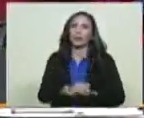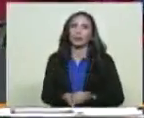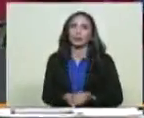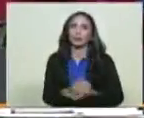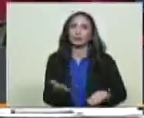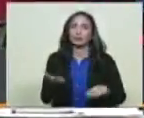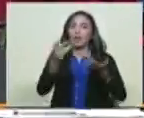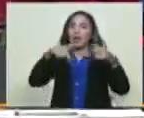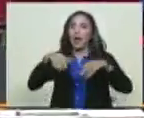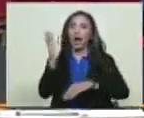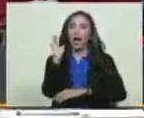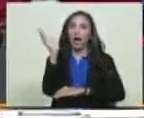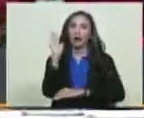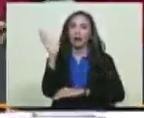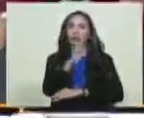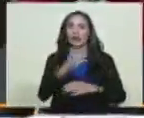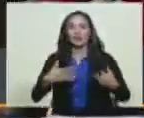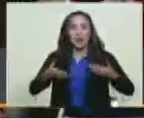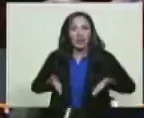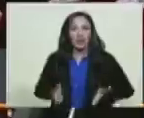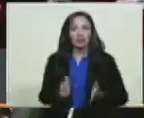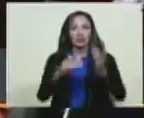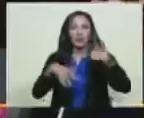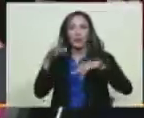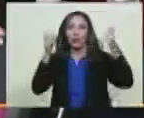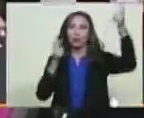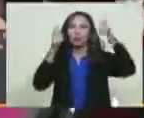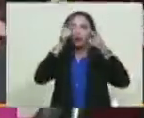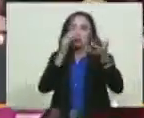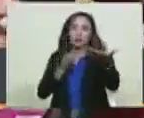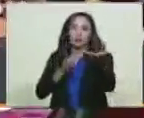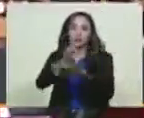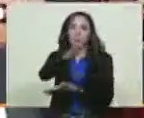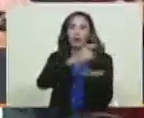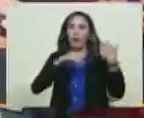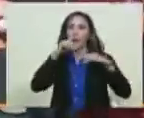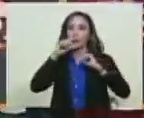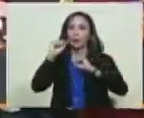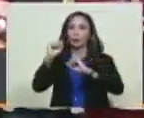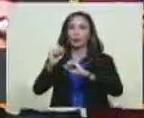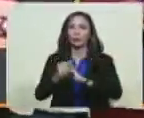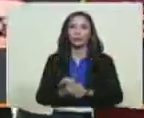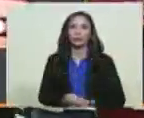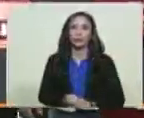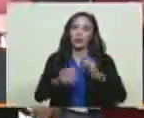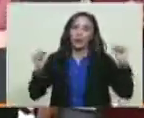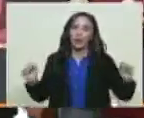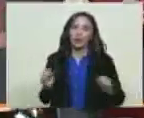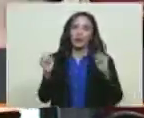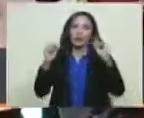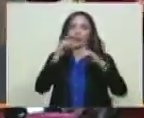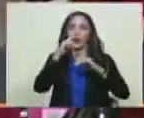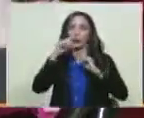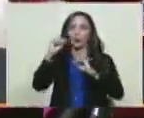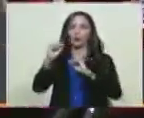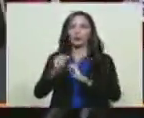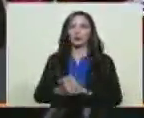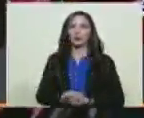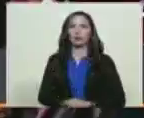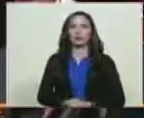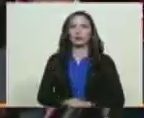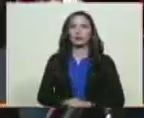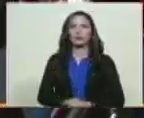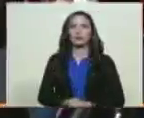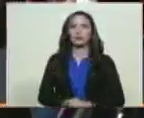consigna nacimos con chávez y seguimos con nicolás que vio el presidente nicolás maduro